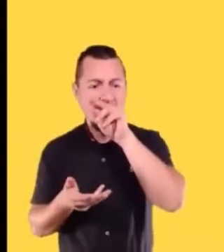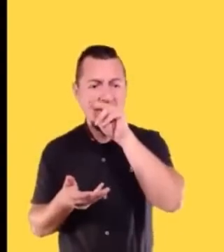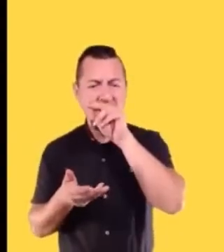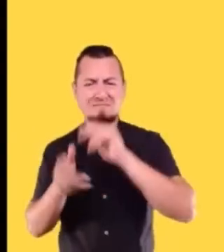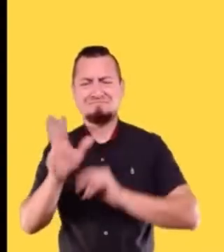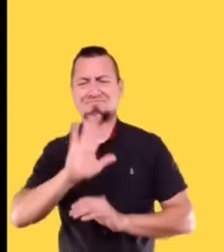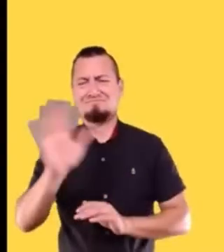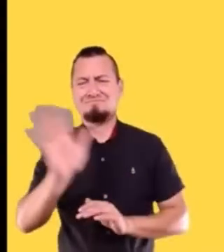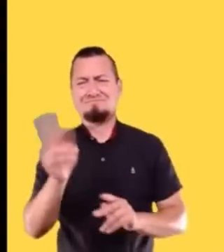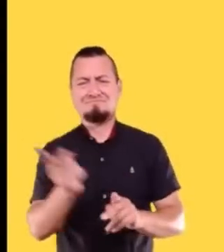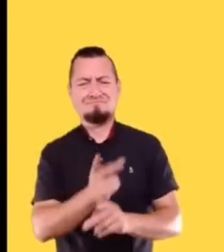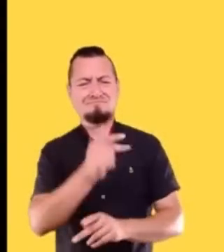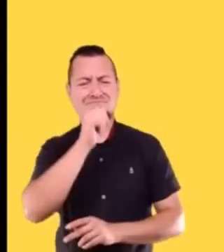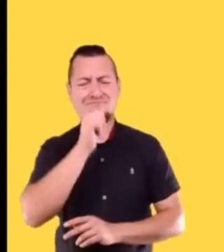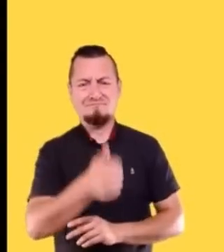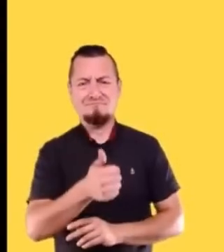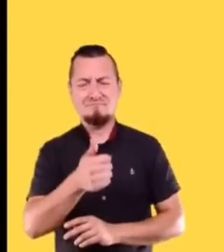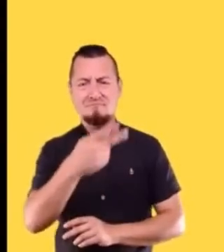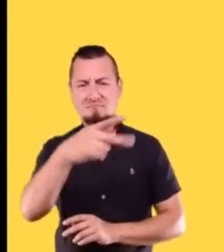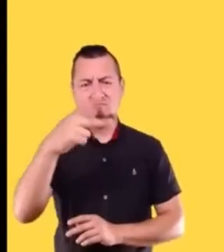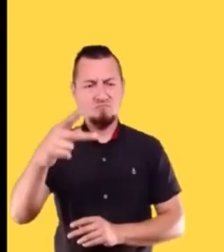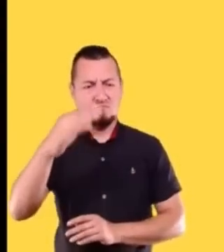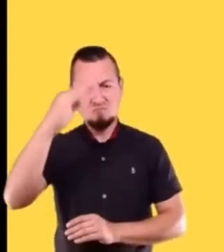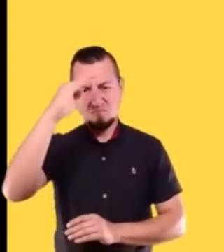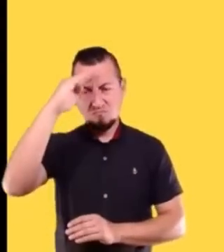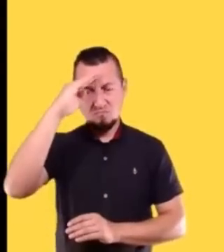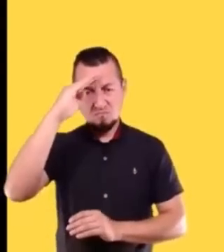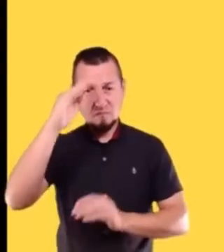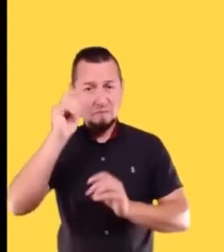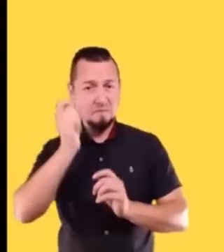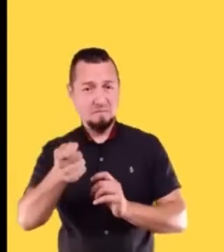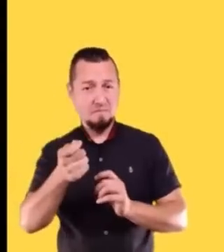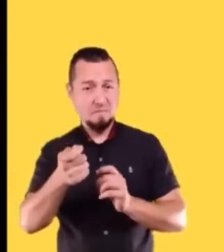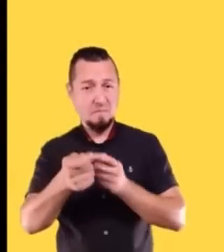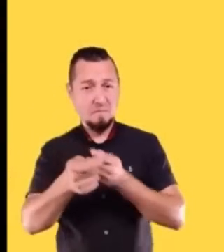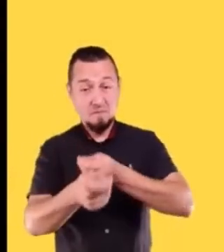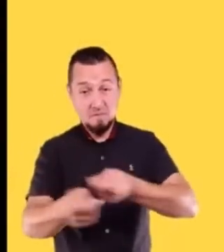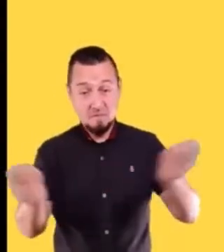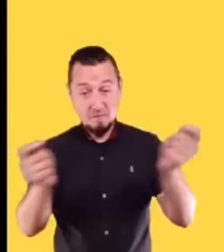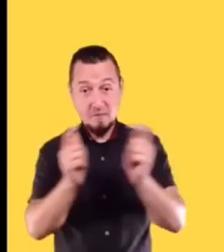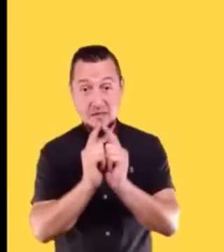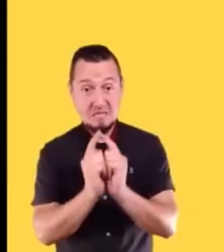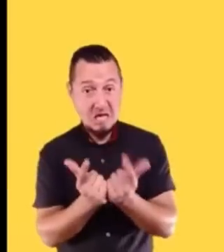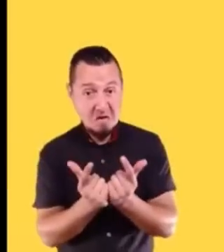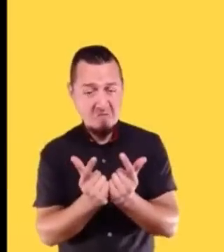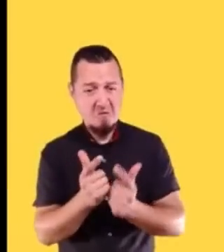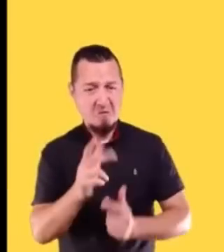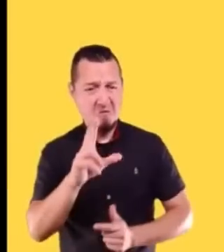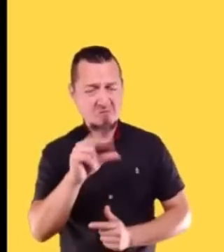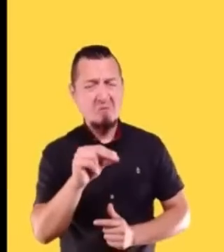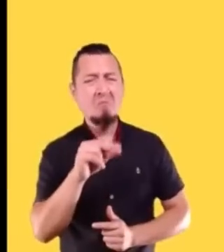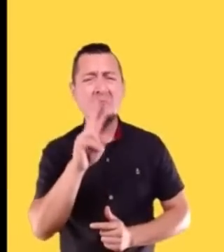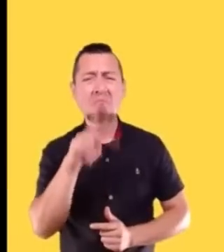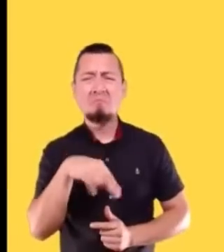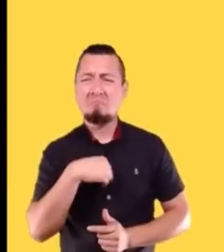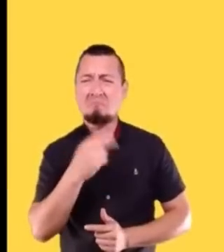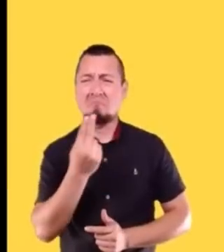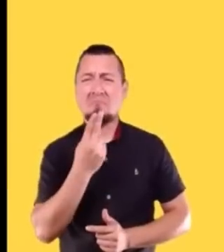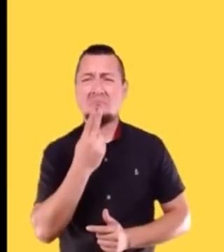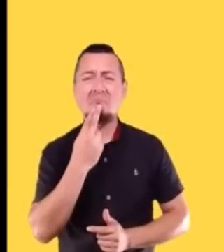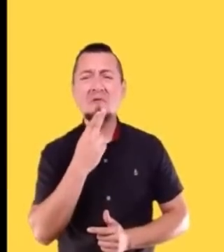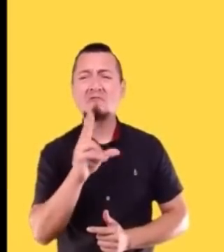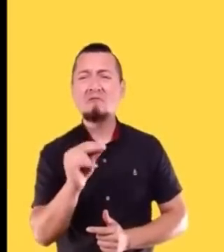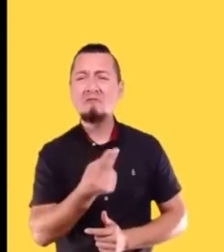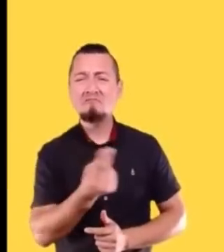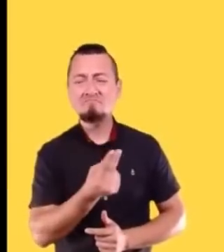pensamos que lo único que está en discusión es si se distribuyen o no se distribuyen los libros de texto. Déjenme decirles a quienes nos